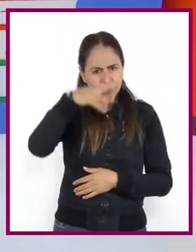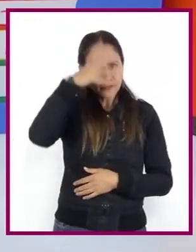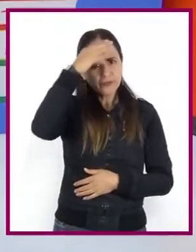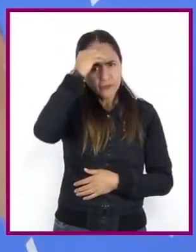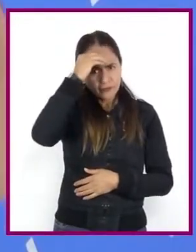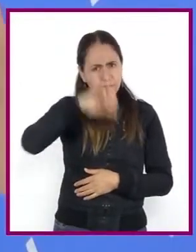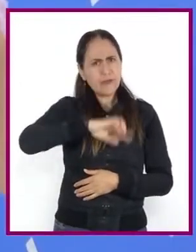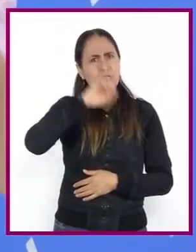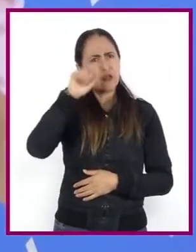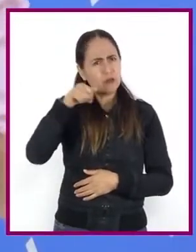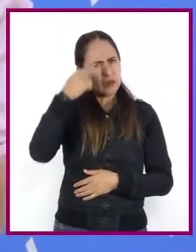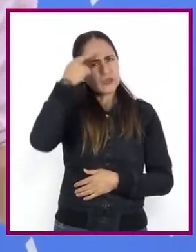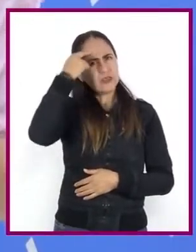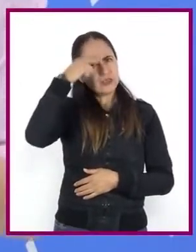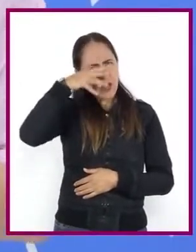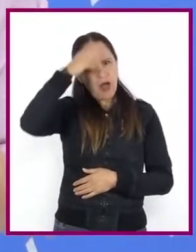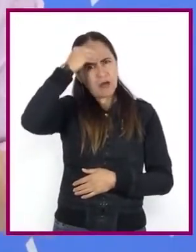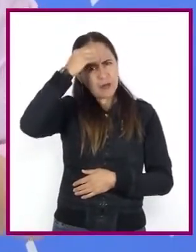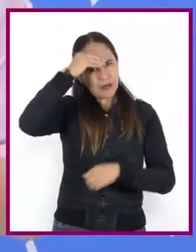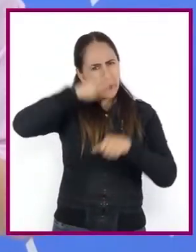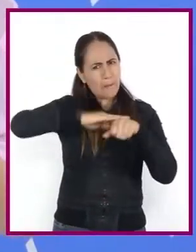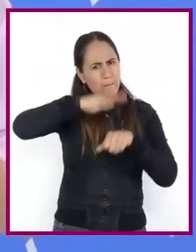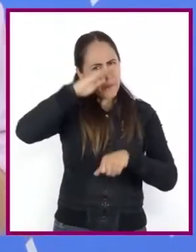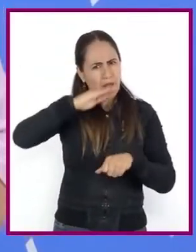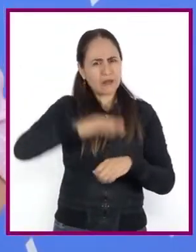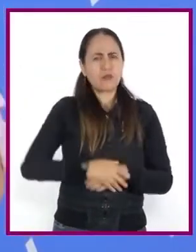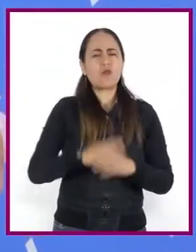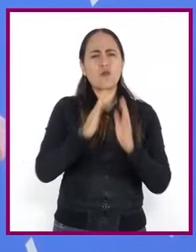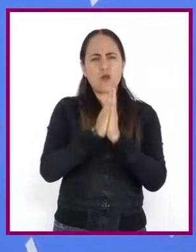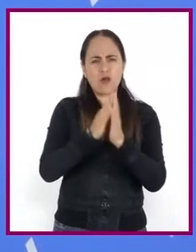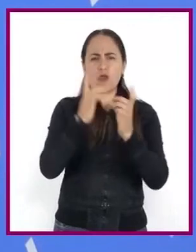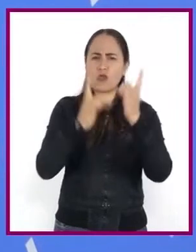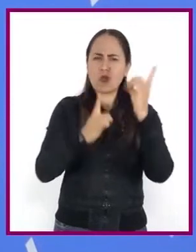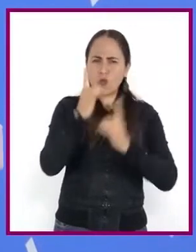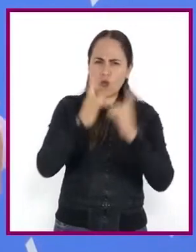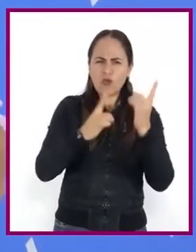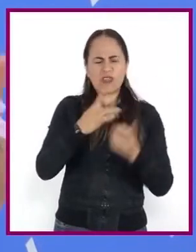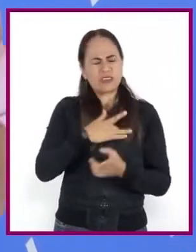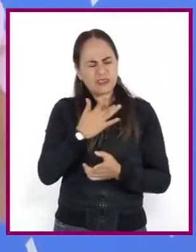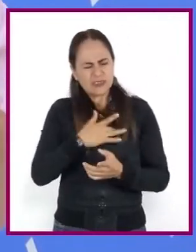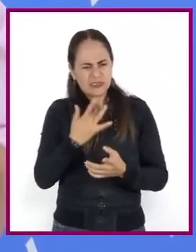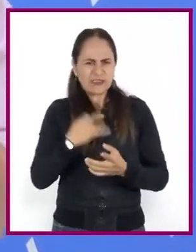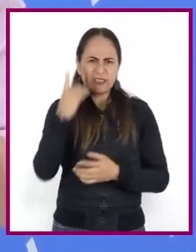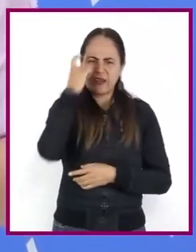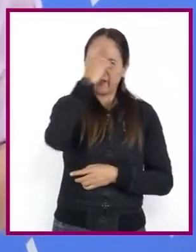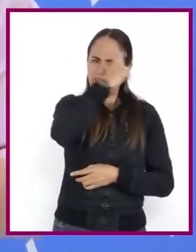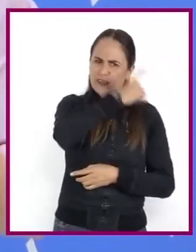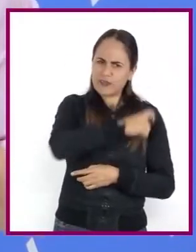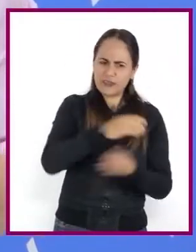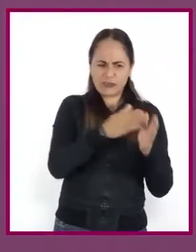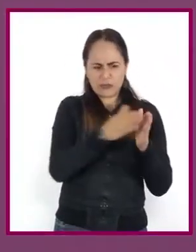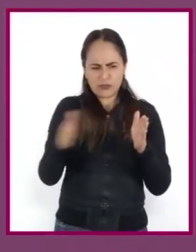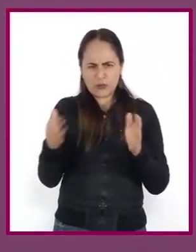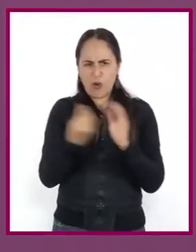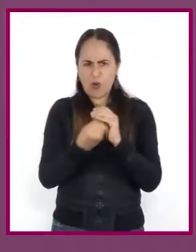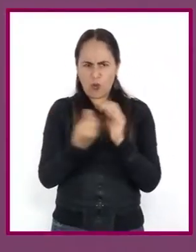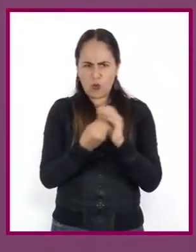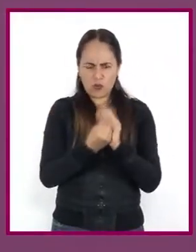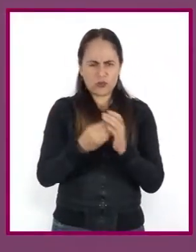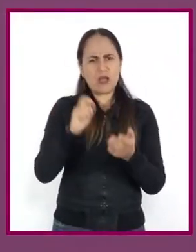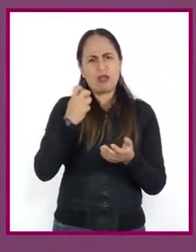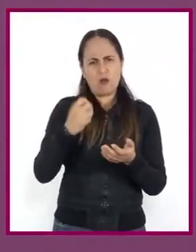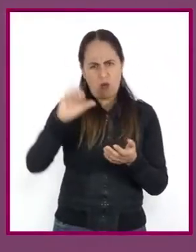así que les recomiendo llevar un registro de las dudas, inquietudes o dificultades que surjan durante la exposición de